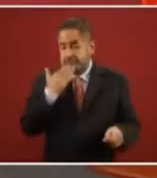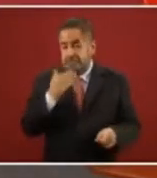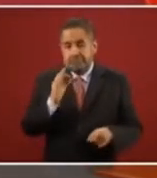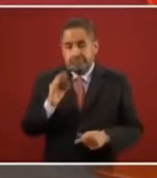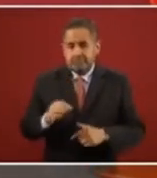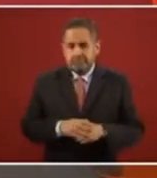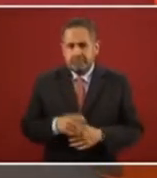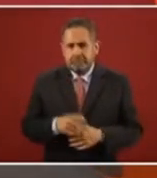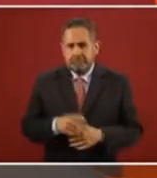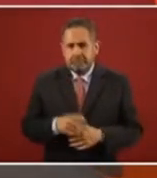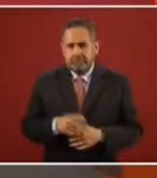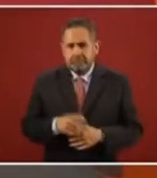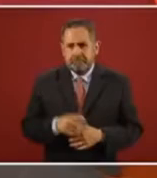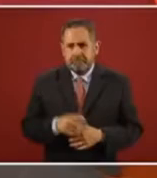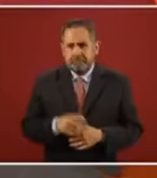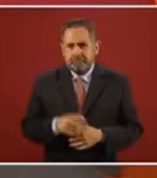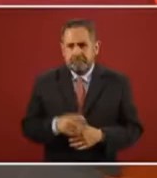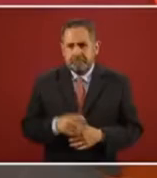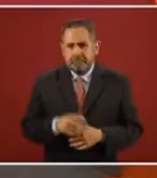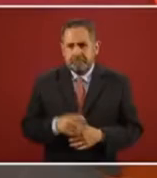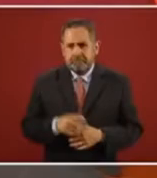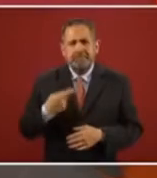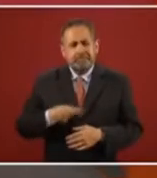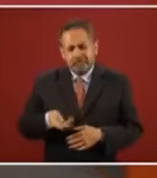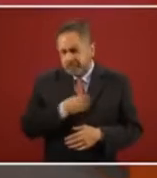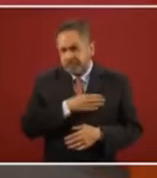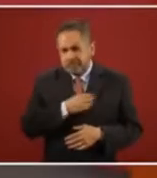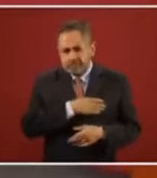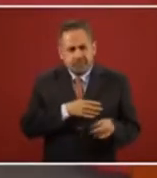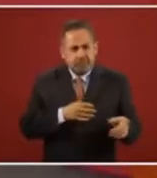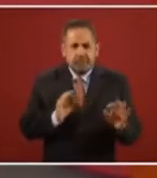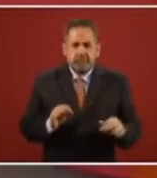gente buena pero tu equipo